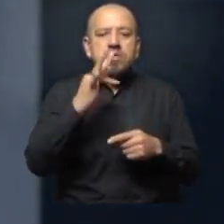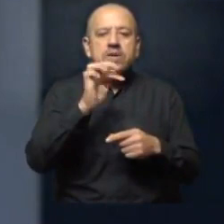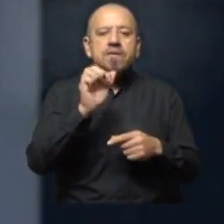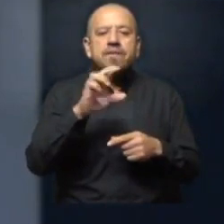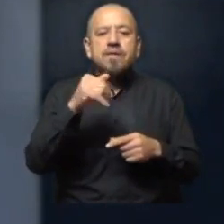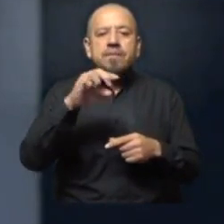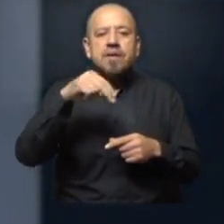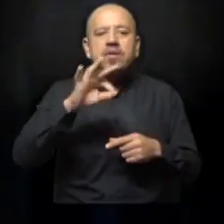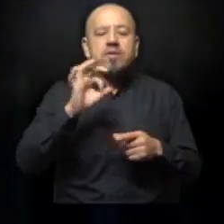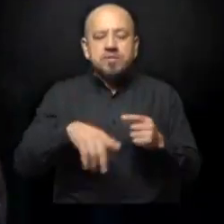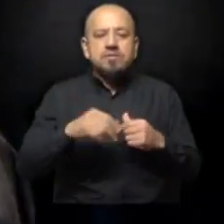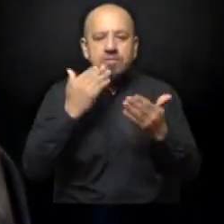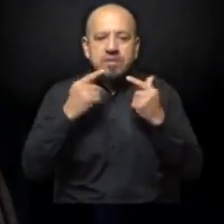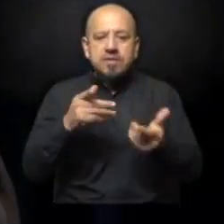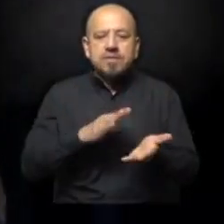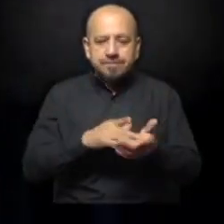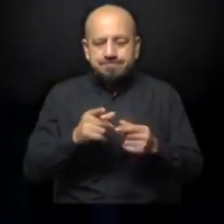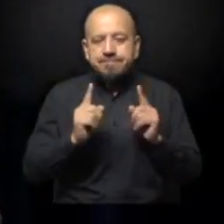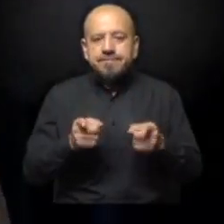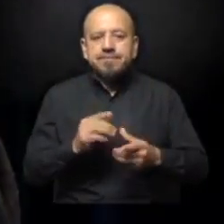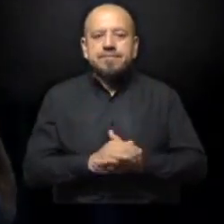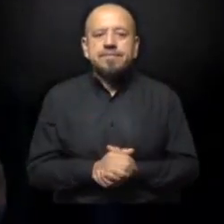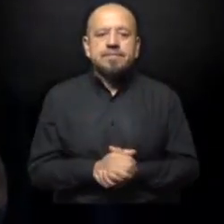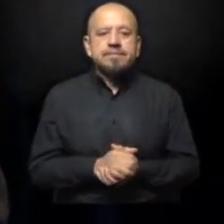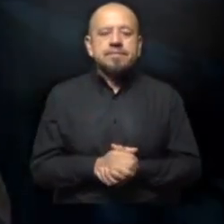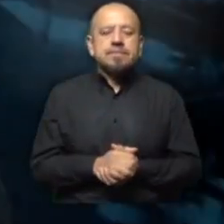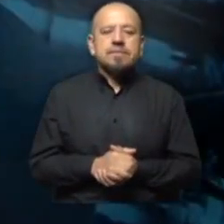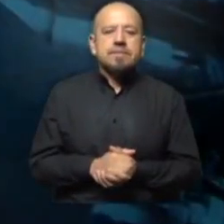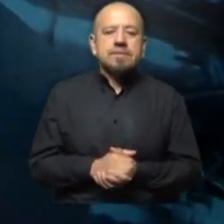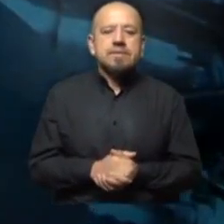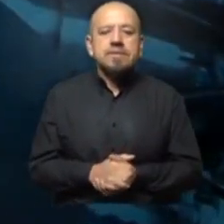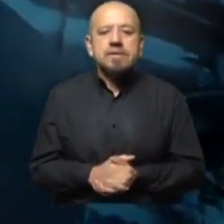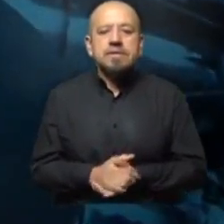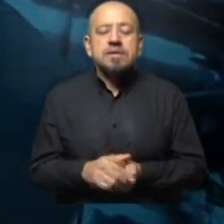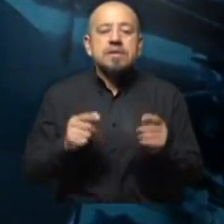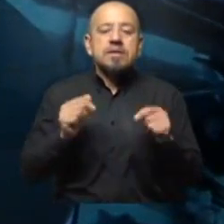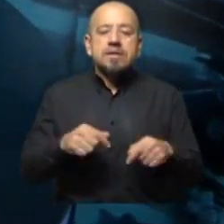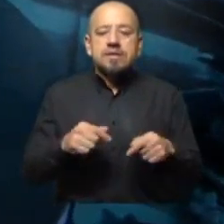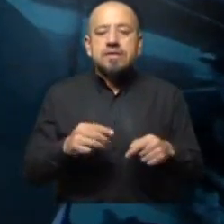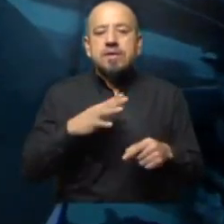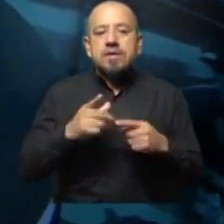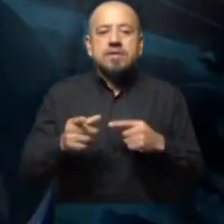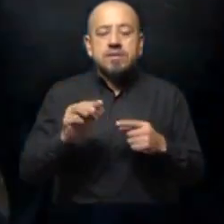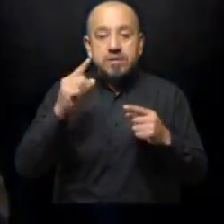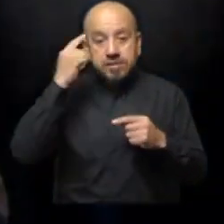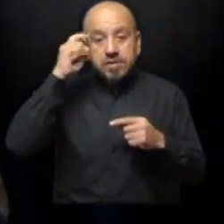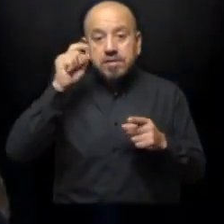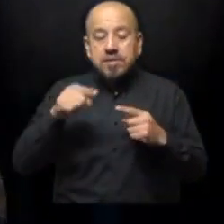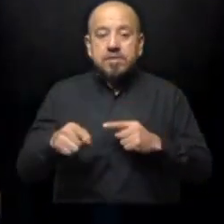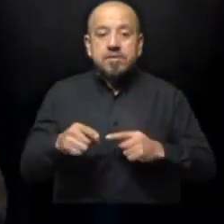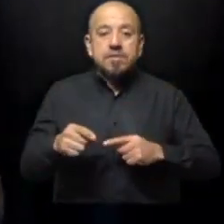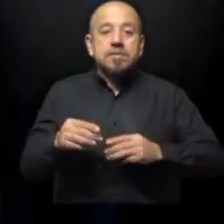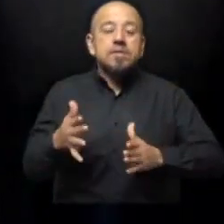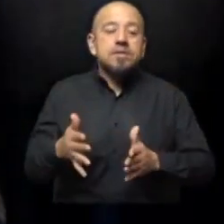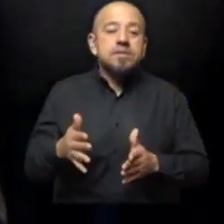vamos a ser en algún momento pero bueno en algún momento en este programa alguien tuvo la idea de que